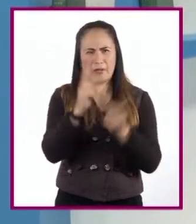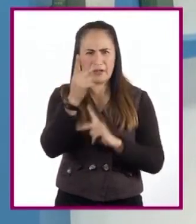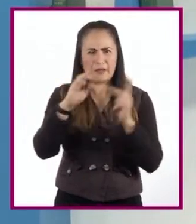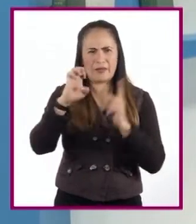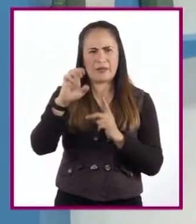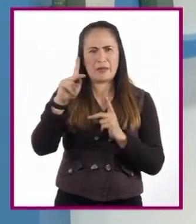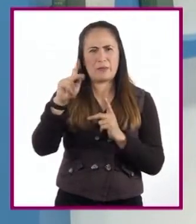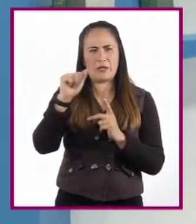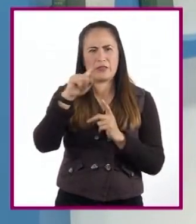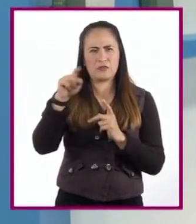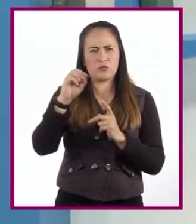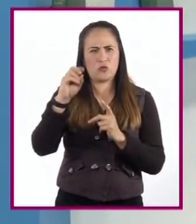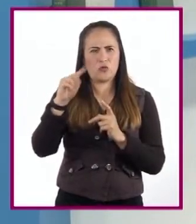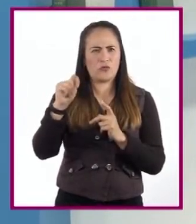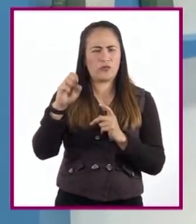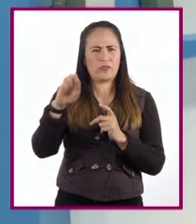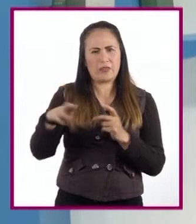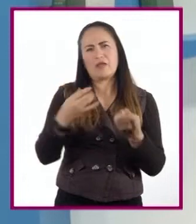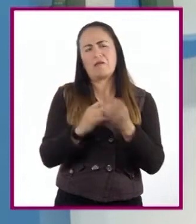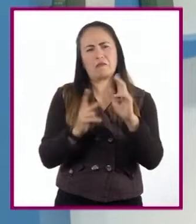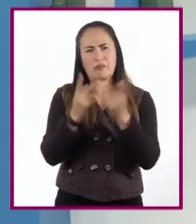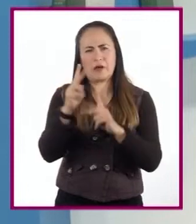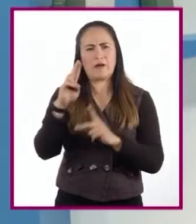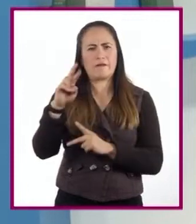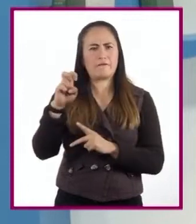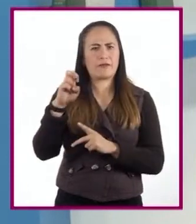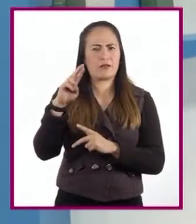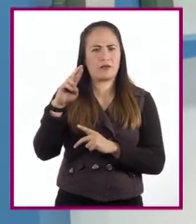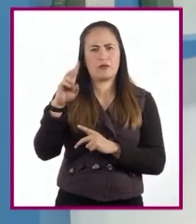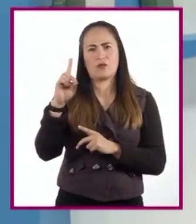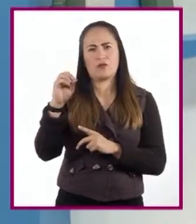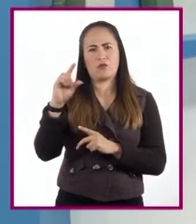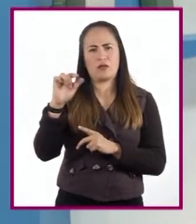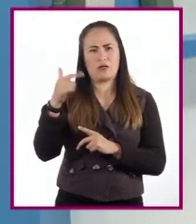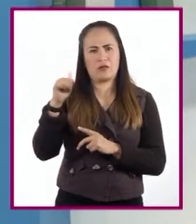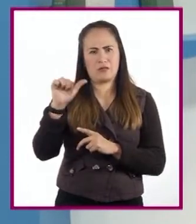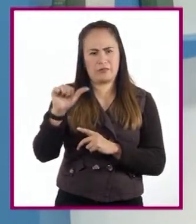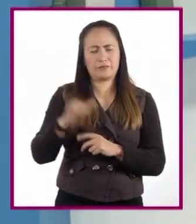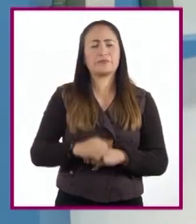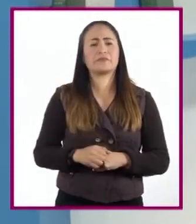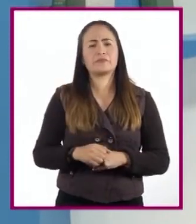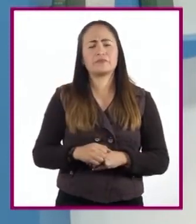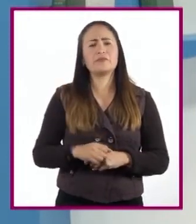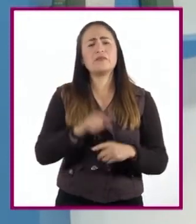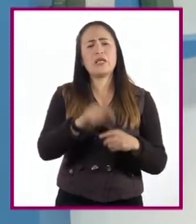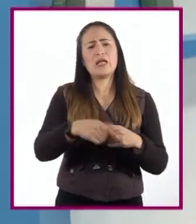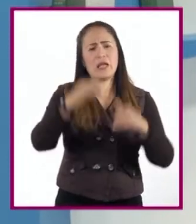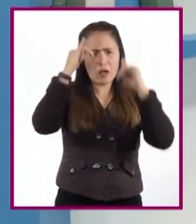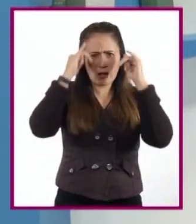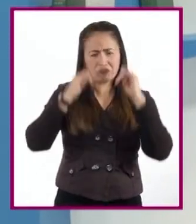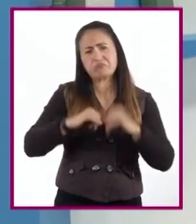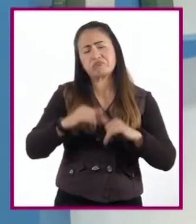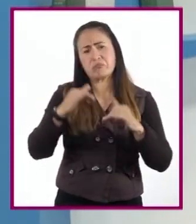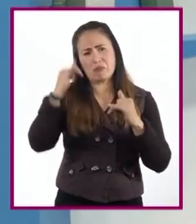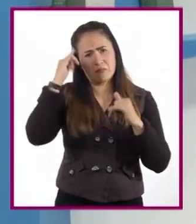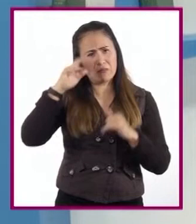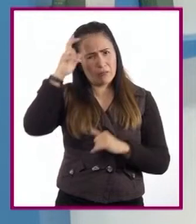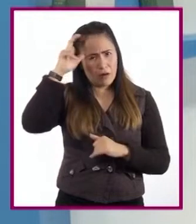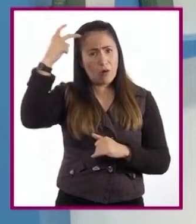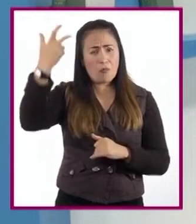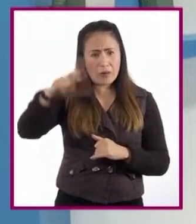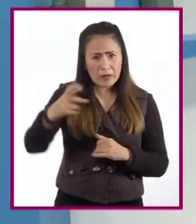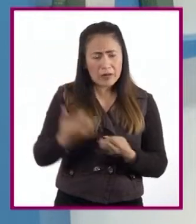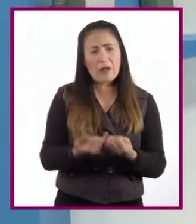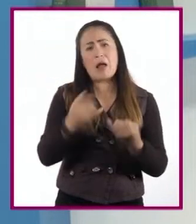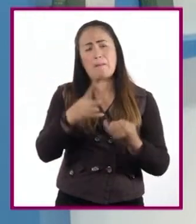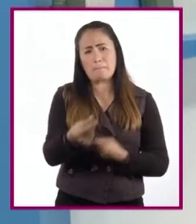guasontle, tomate y verdolaga. La proteína provenía principalmente del venado, perro, berrendo,